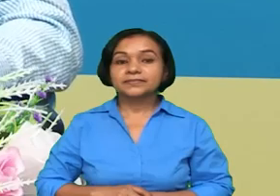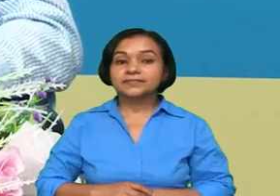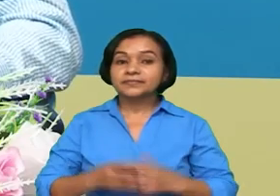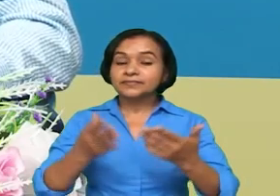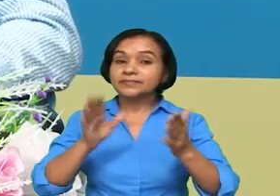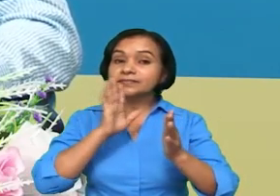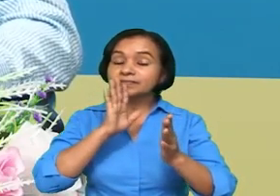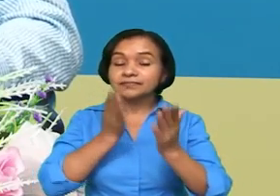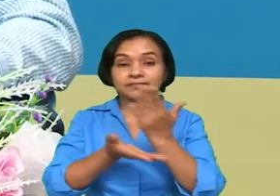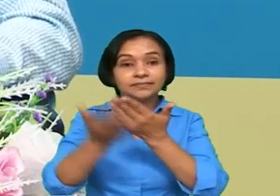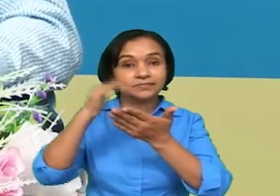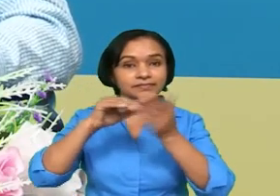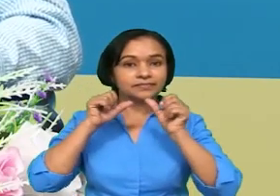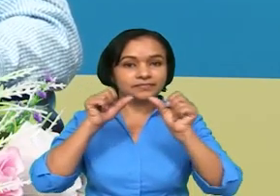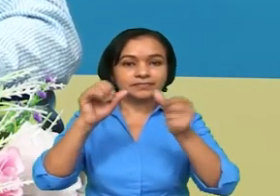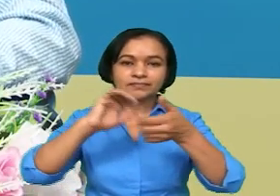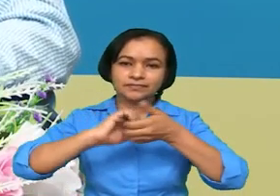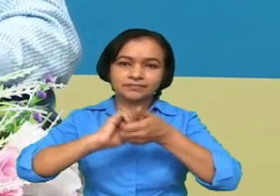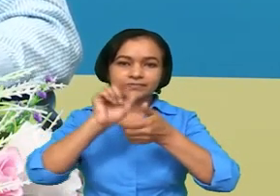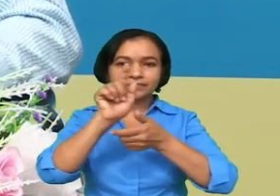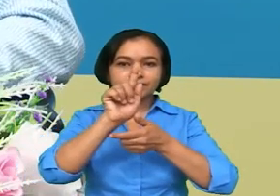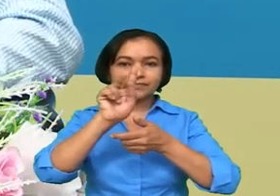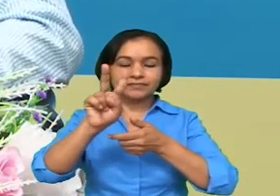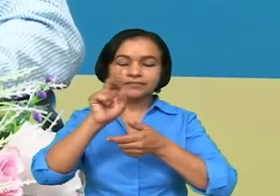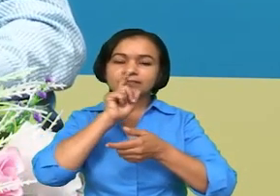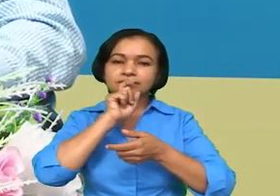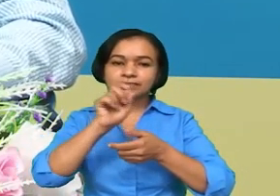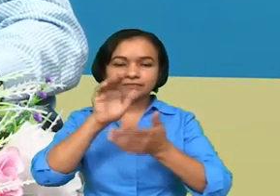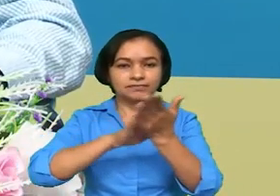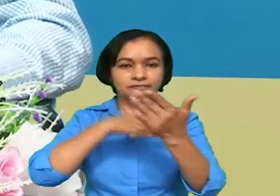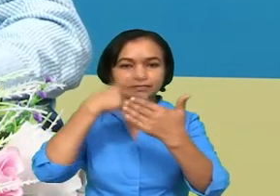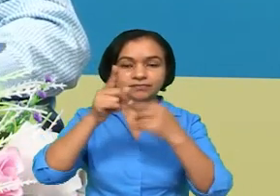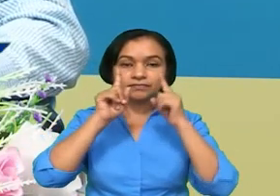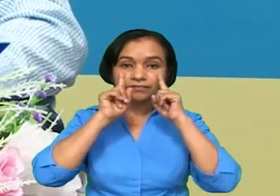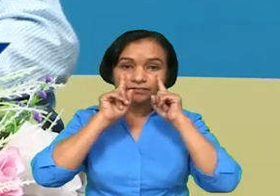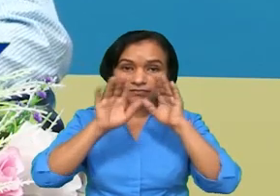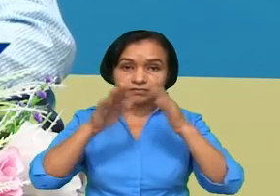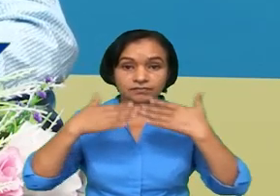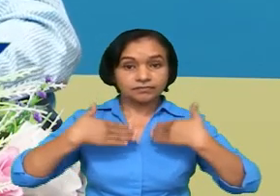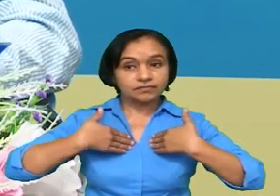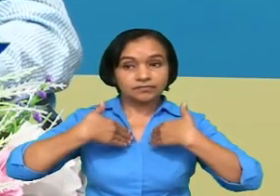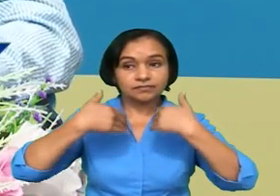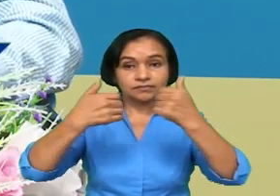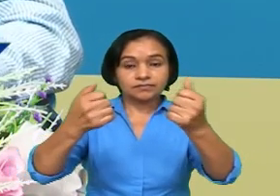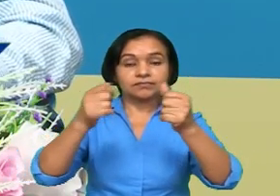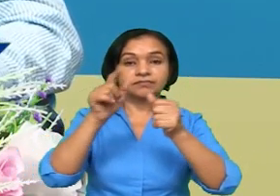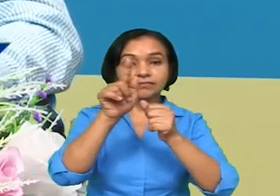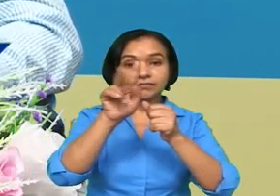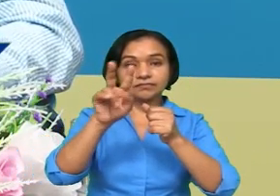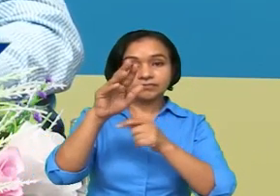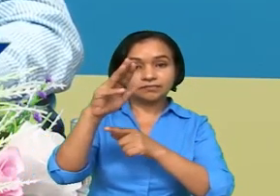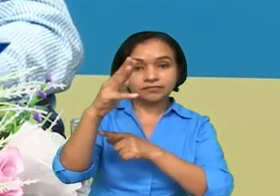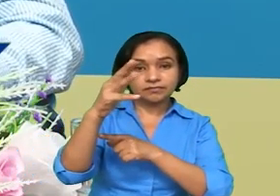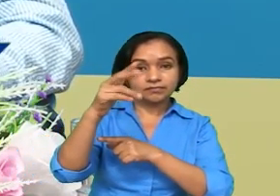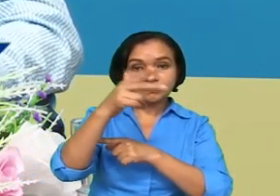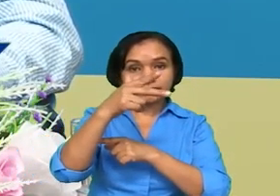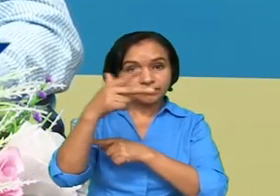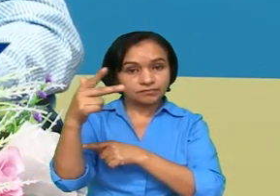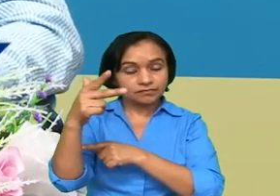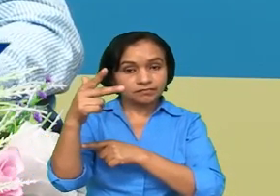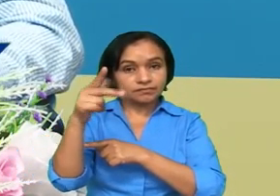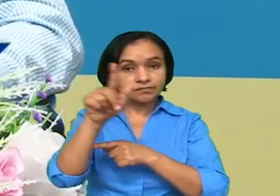Estamos de regreso, amigos televidentes, en su gustado programa Prevenir de Salud a través de la frecuencia del canal 98,